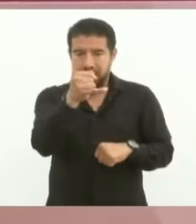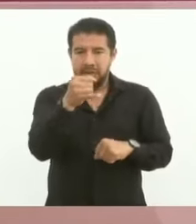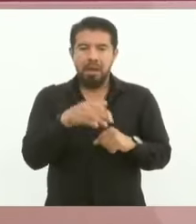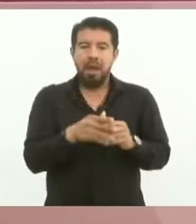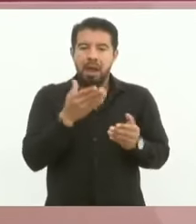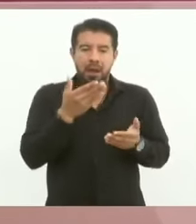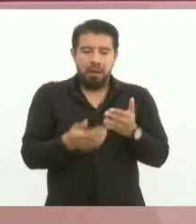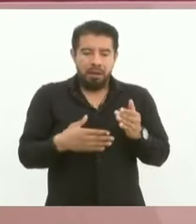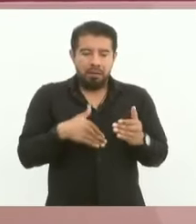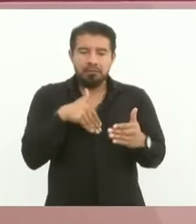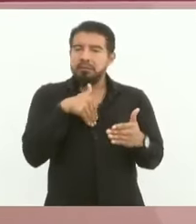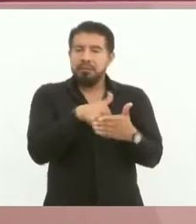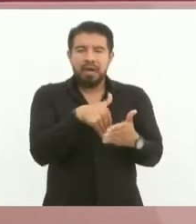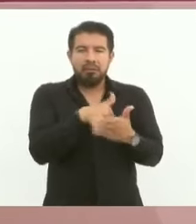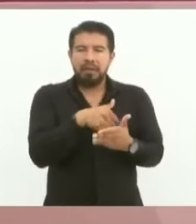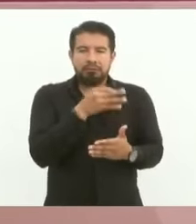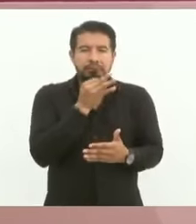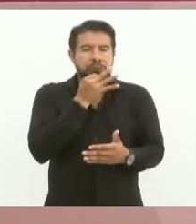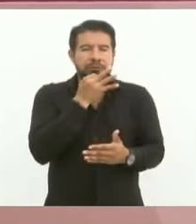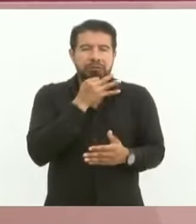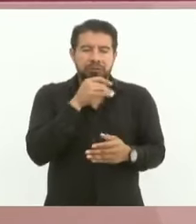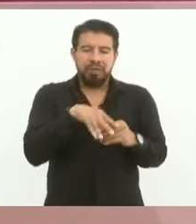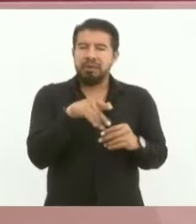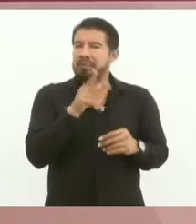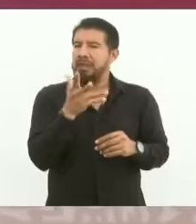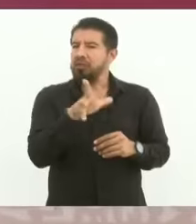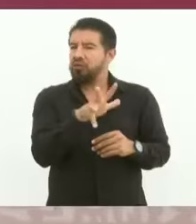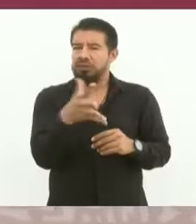de aproximadamente